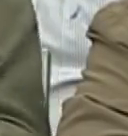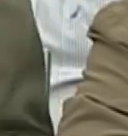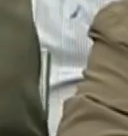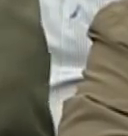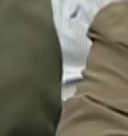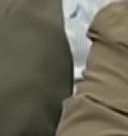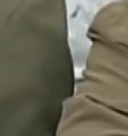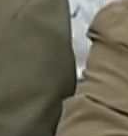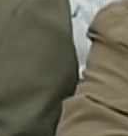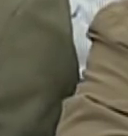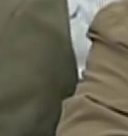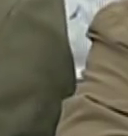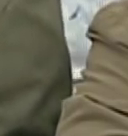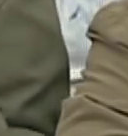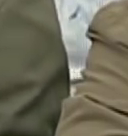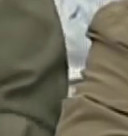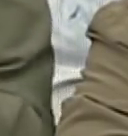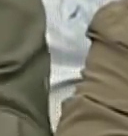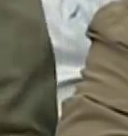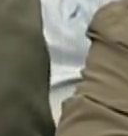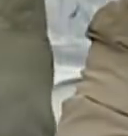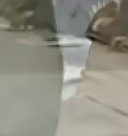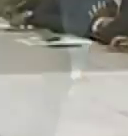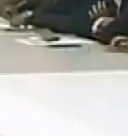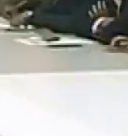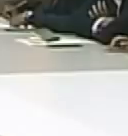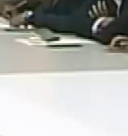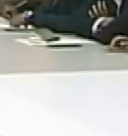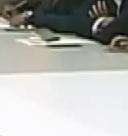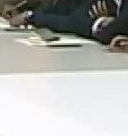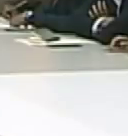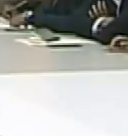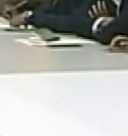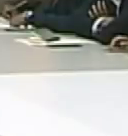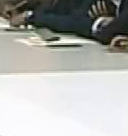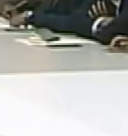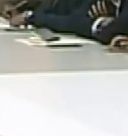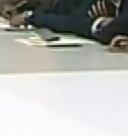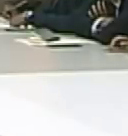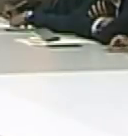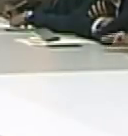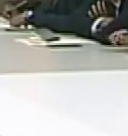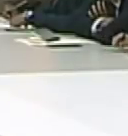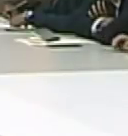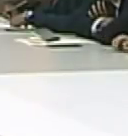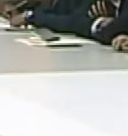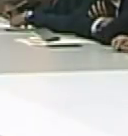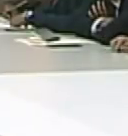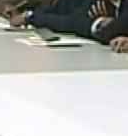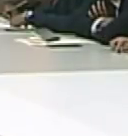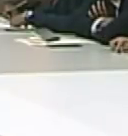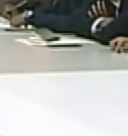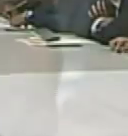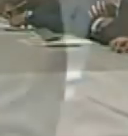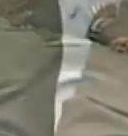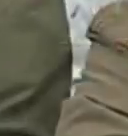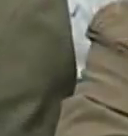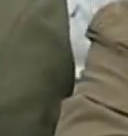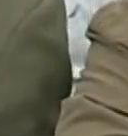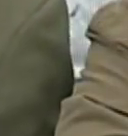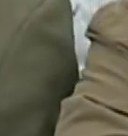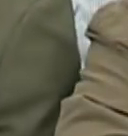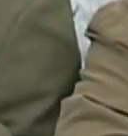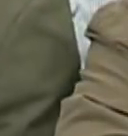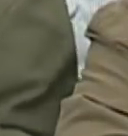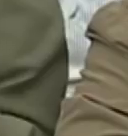presidente, nos aprobó importantes recursos para recuperar la producción tanto de medicamentos derivados de la sangre como estos medicamentos que le